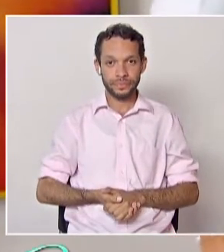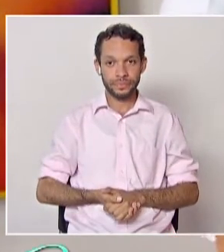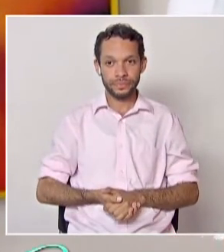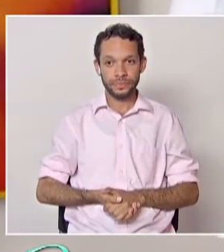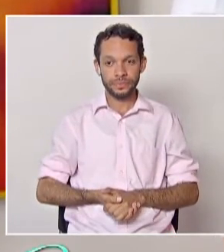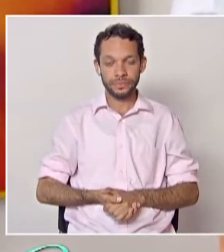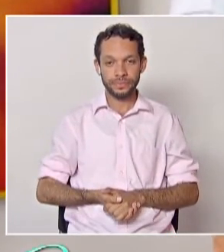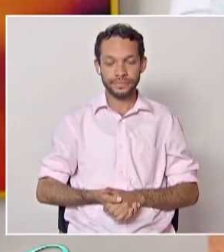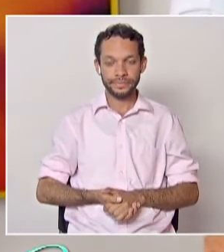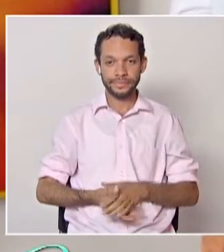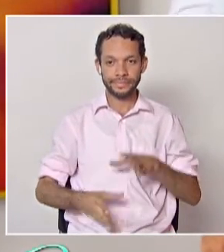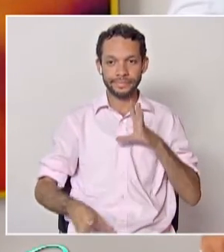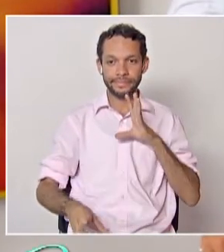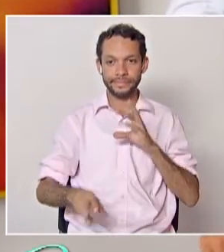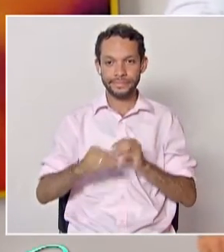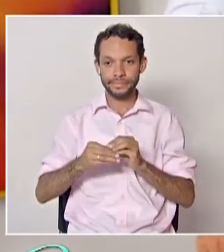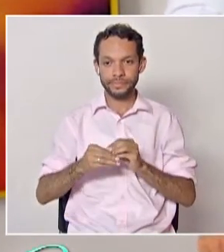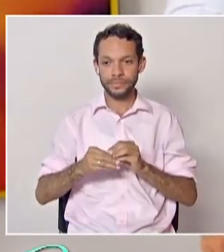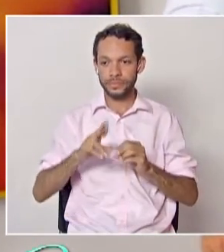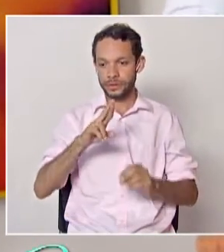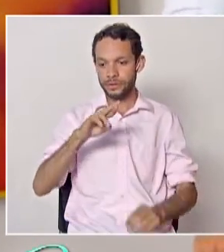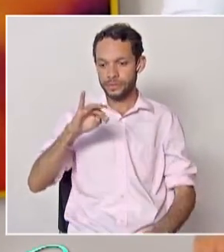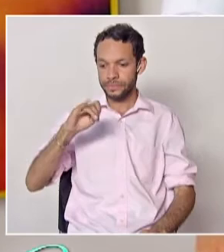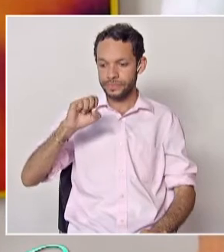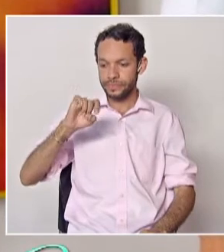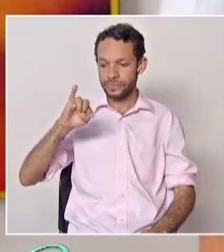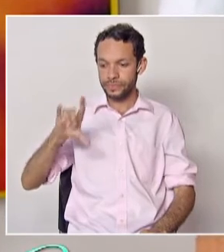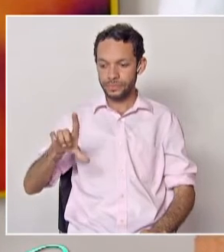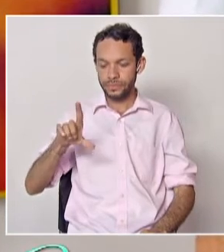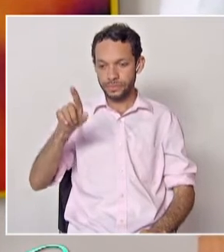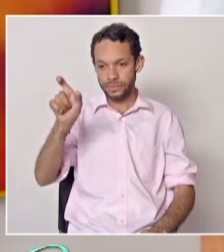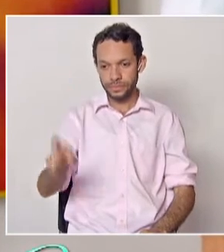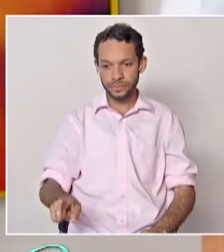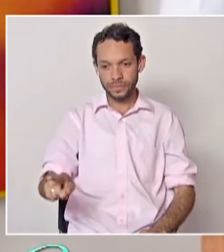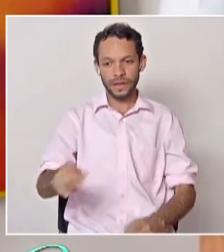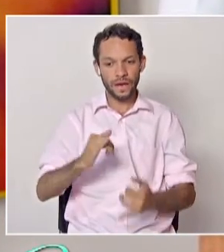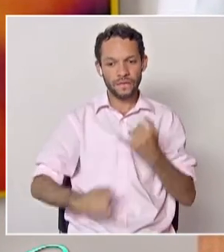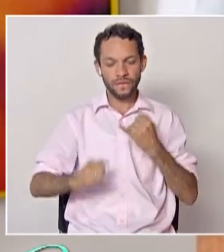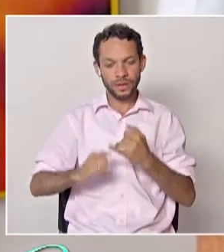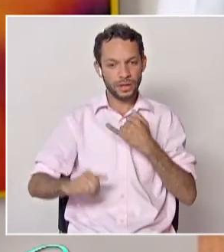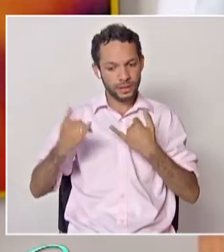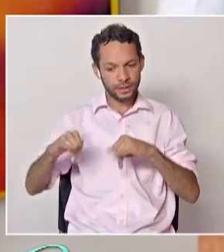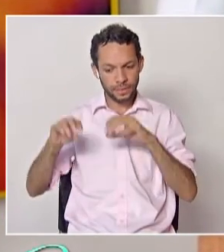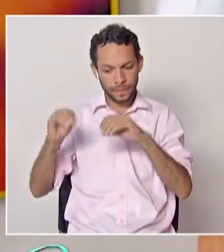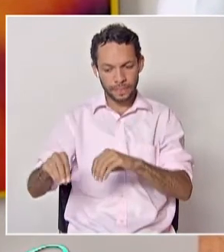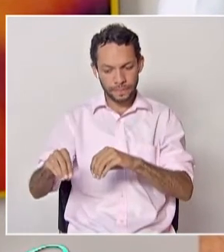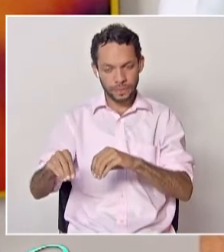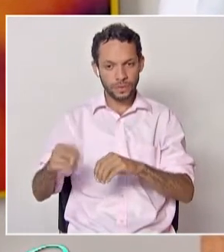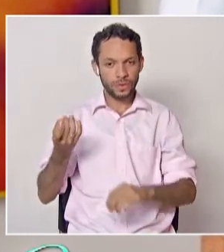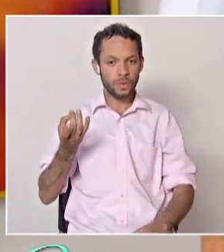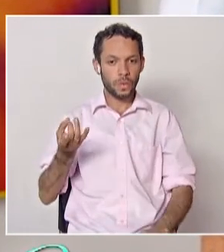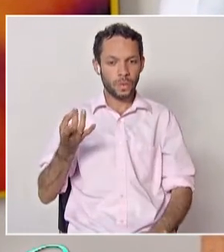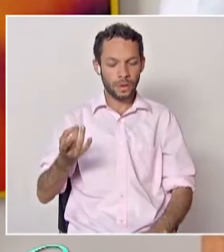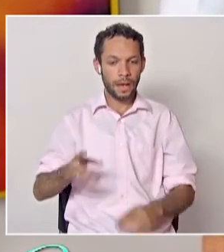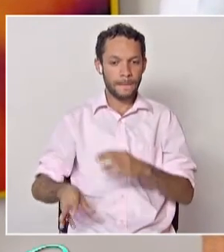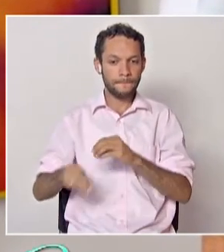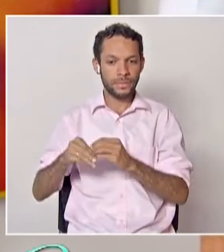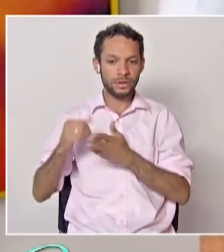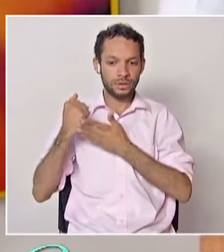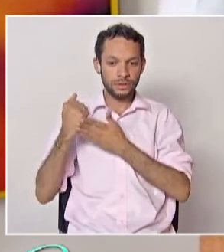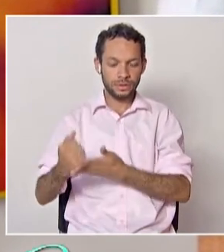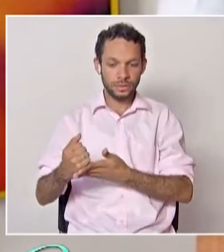¿Qué estamos haciendo, Raúl Andrés? Bueno, finalmente con el paciente frente a ese proceso de dolor lo que hacemos es ayudarle con un poquito